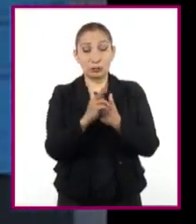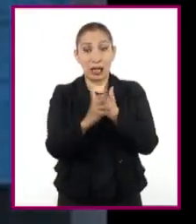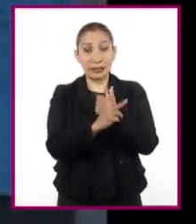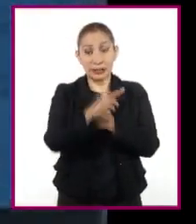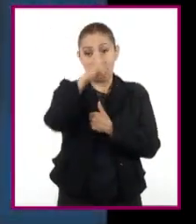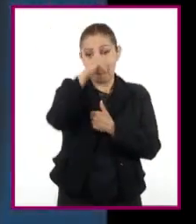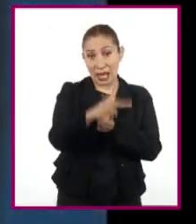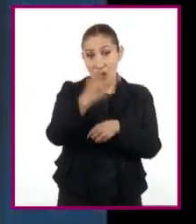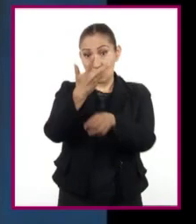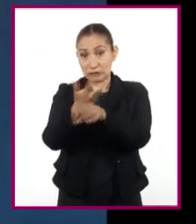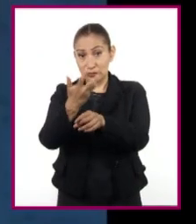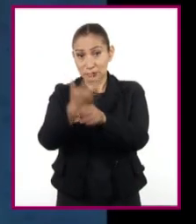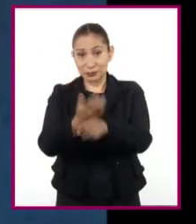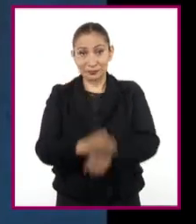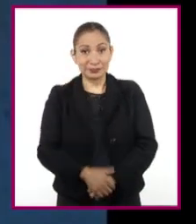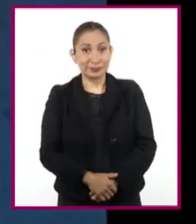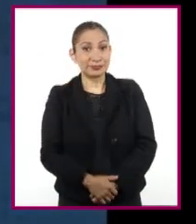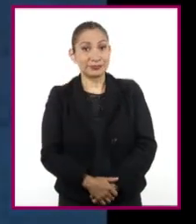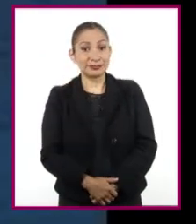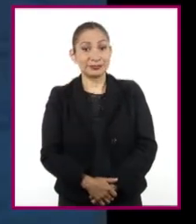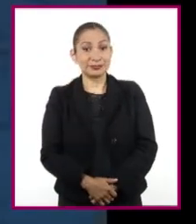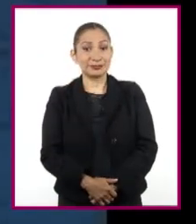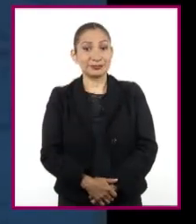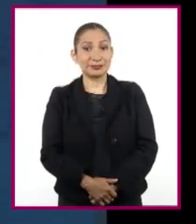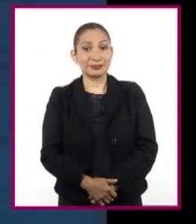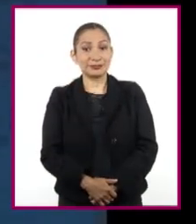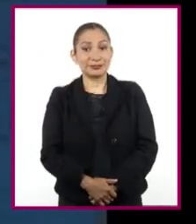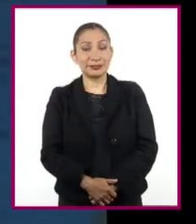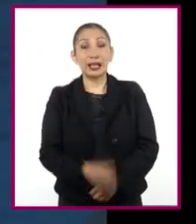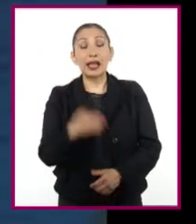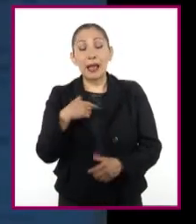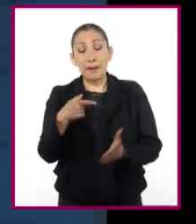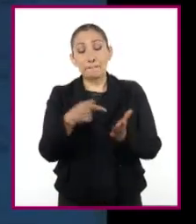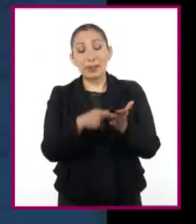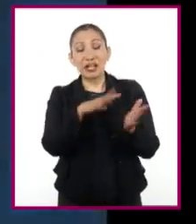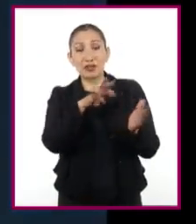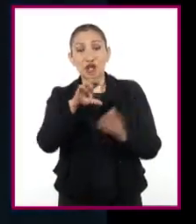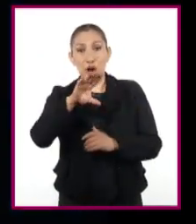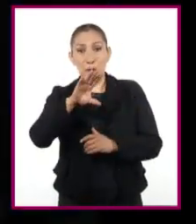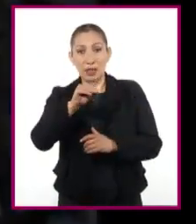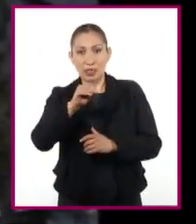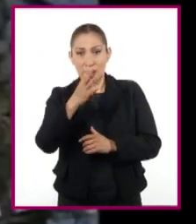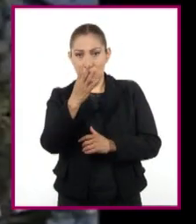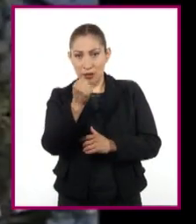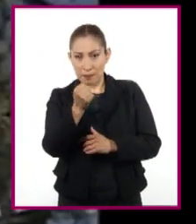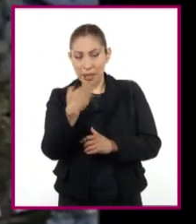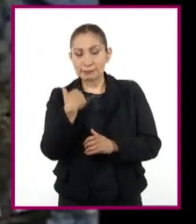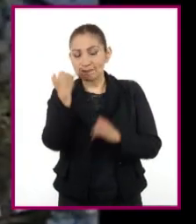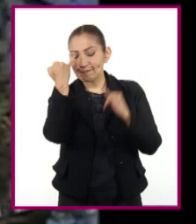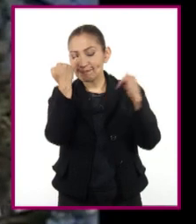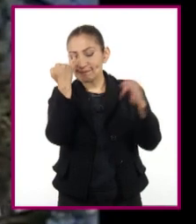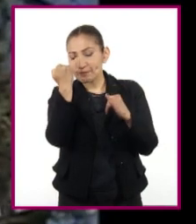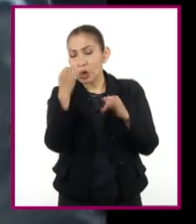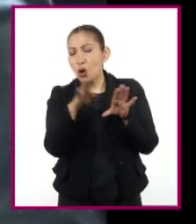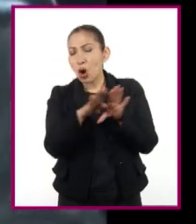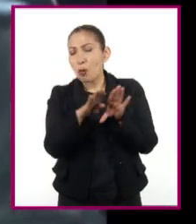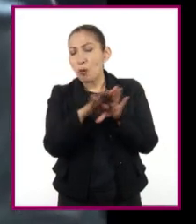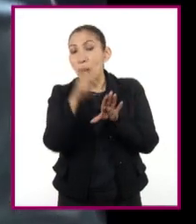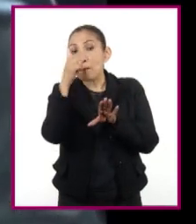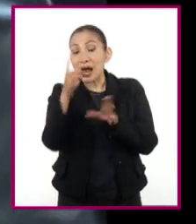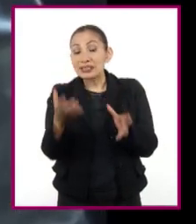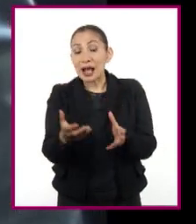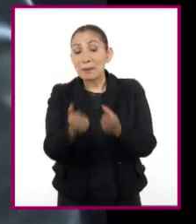entre México y Estados Unidos. A partir de 1999, se desarrolló una estrategia para